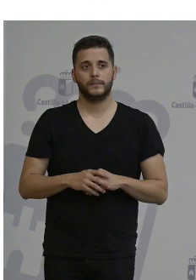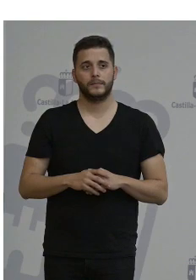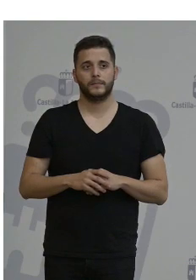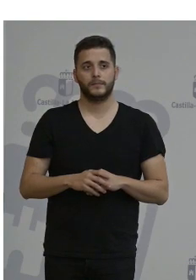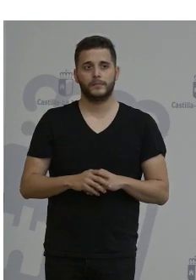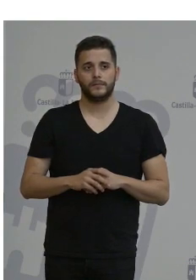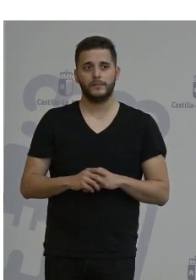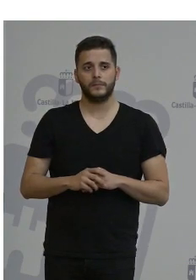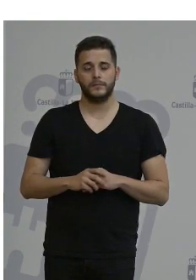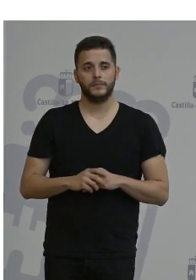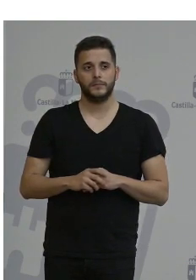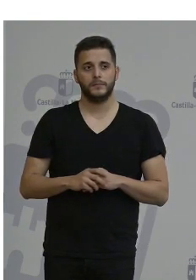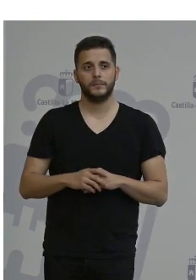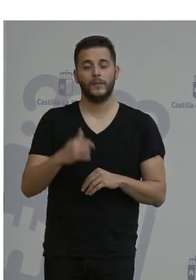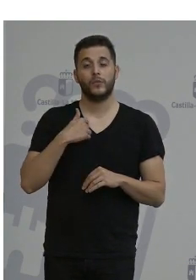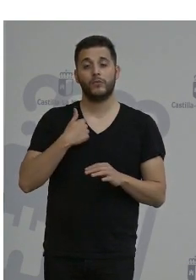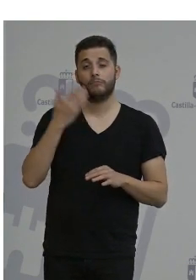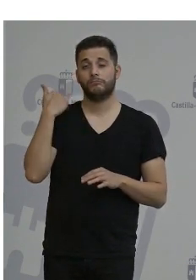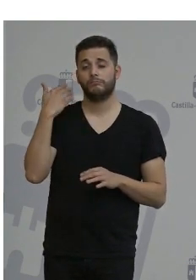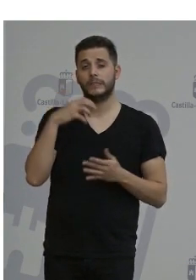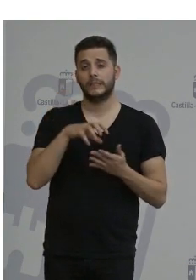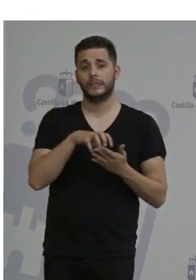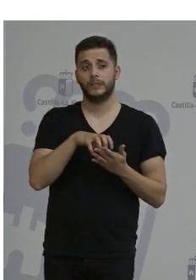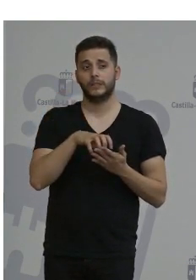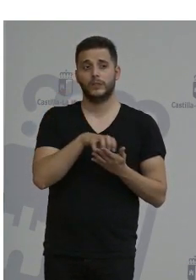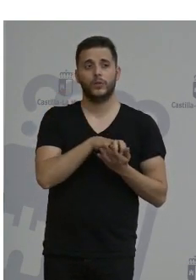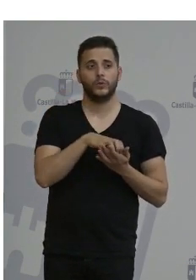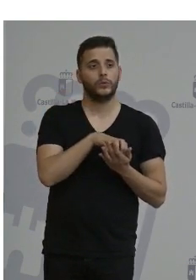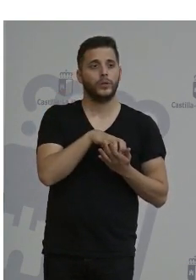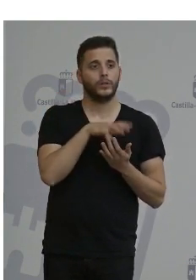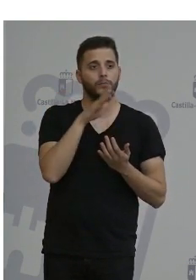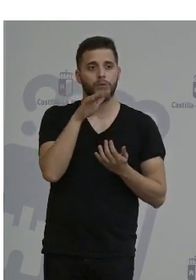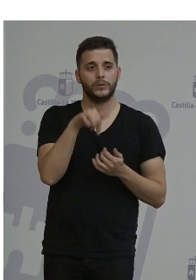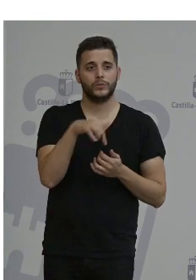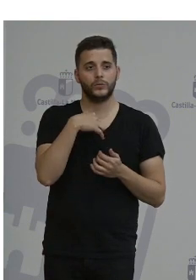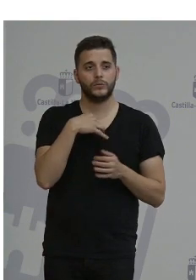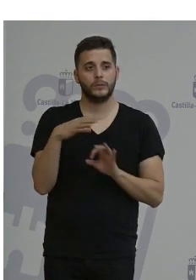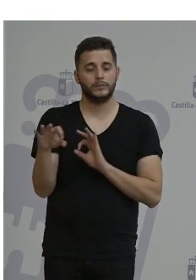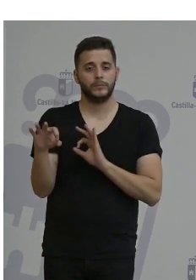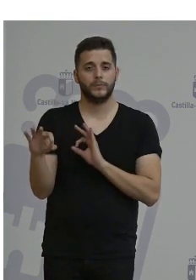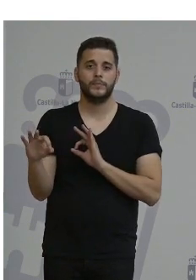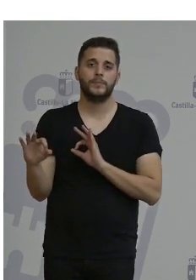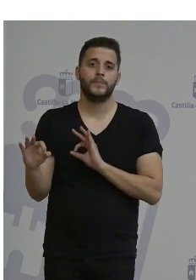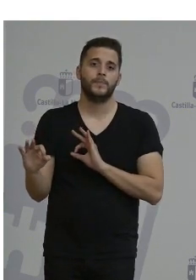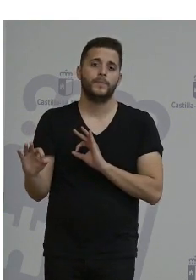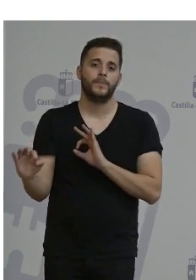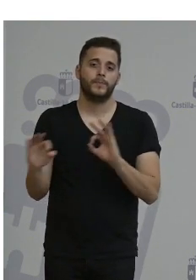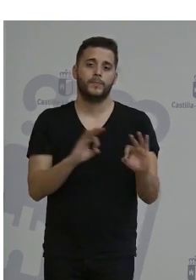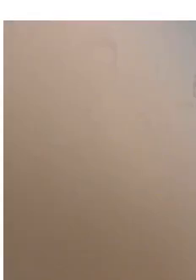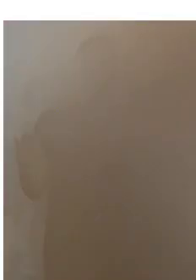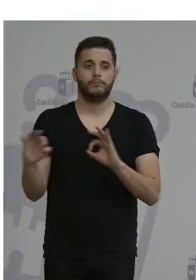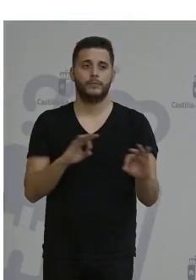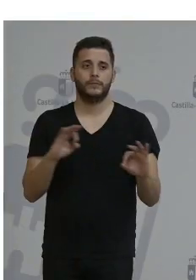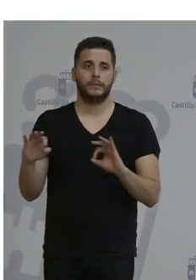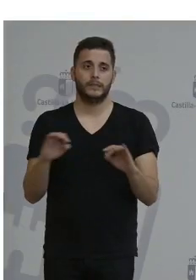unas dudas a la hora de… Yo me estoy preparando para unas oposiciones